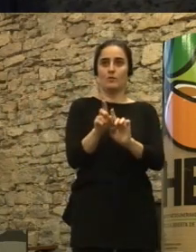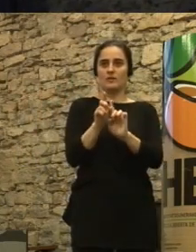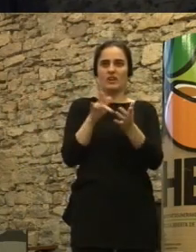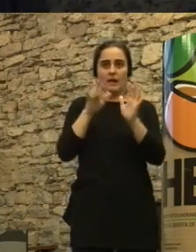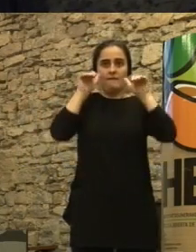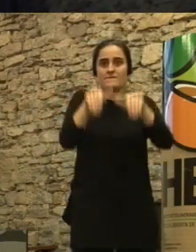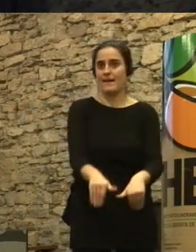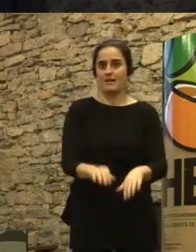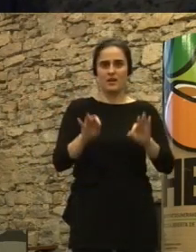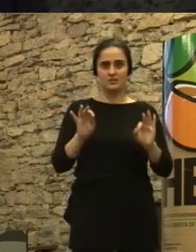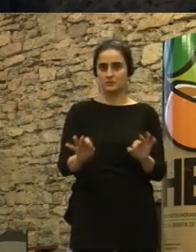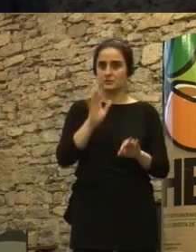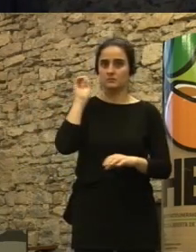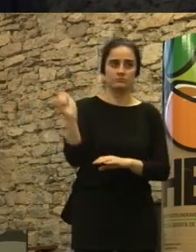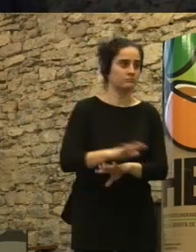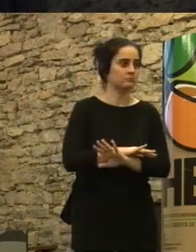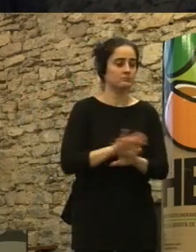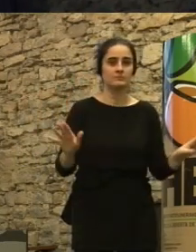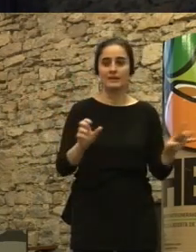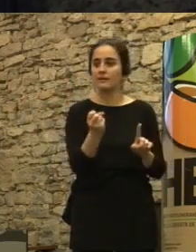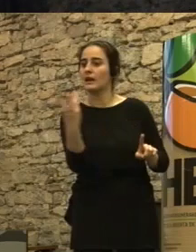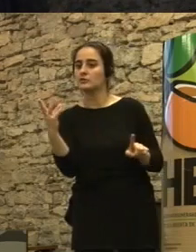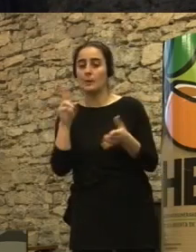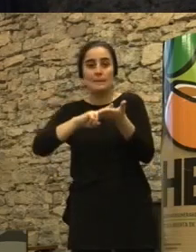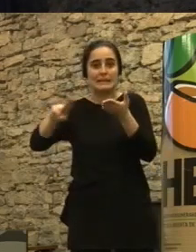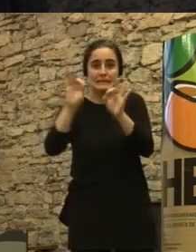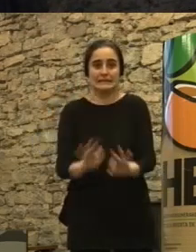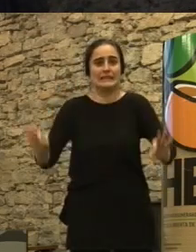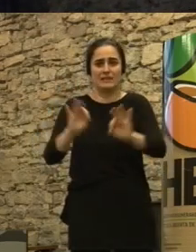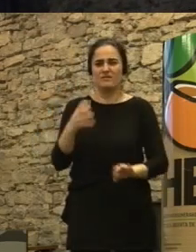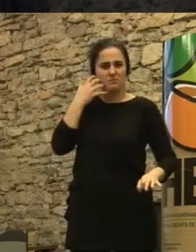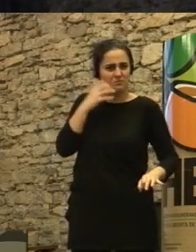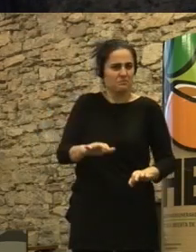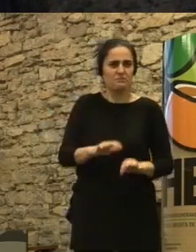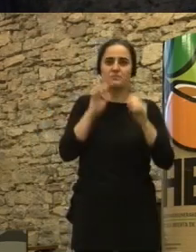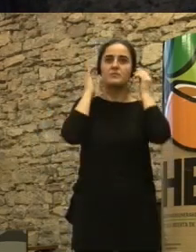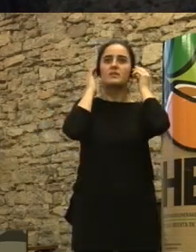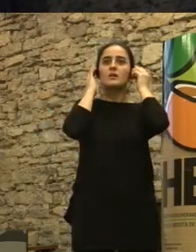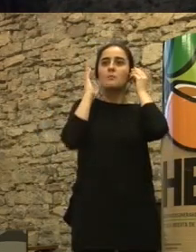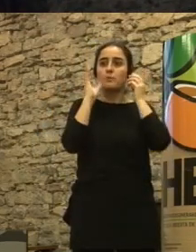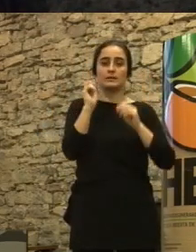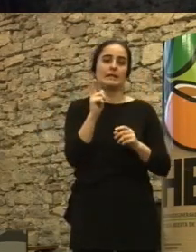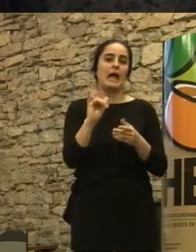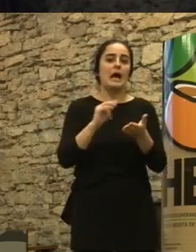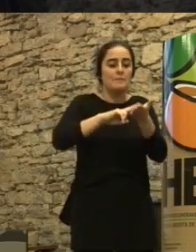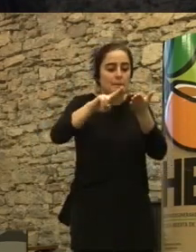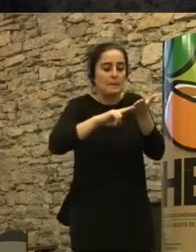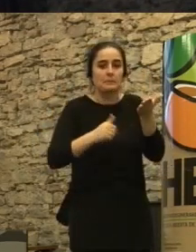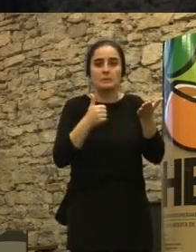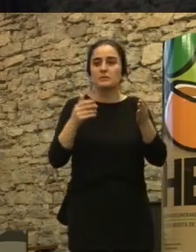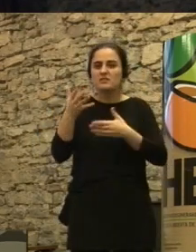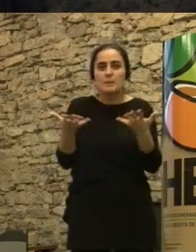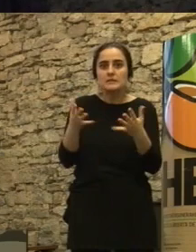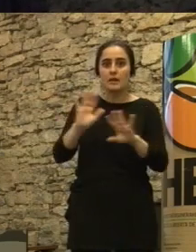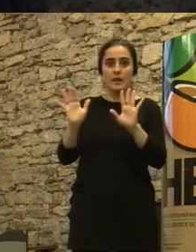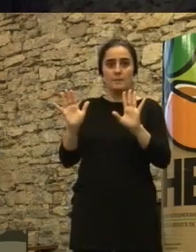fracaso, ¿no?, por decirlo de alguna manera, sí. que nadie más puso pegatinas en los buzones, que eso era rarísimo, o sea, pasaba? Siempre había más pegatinas en buzones, nada,